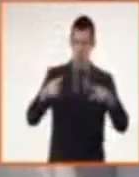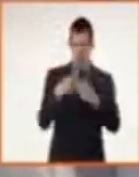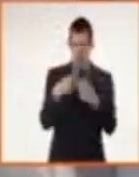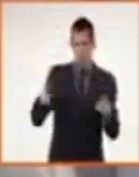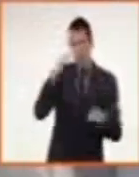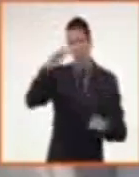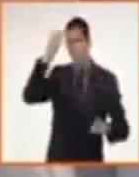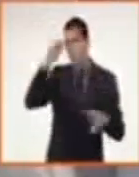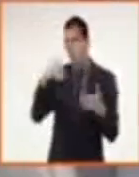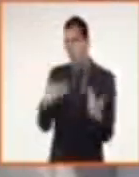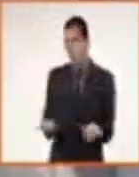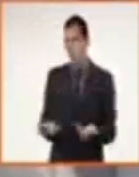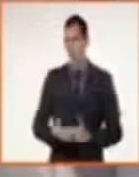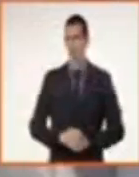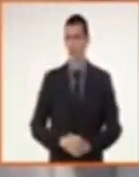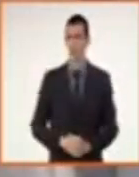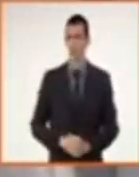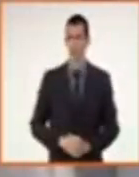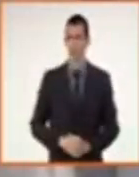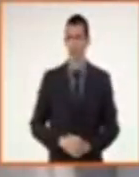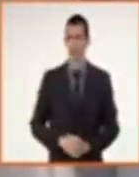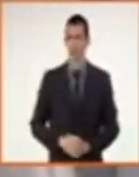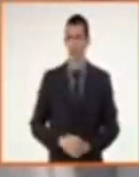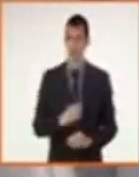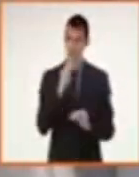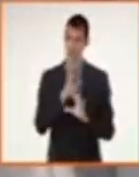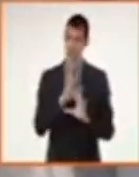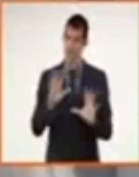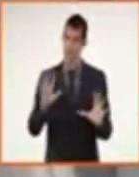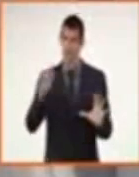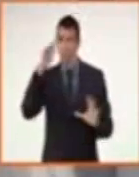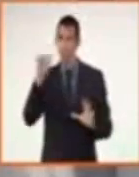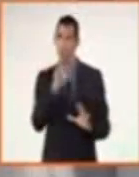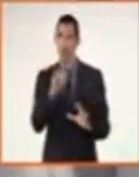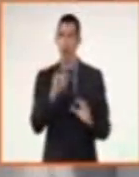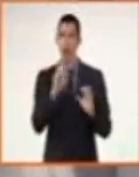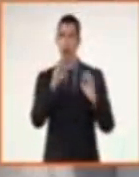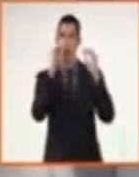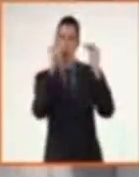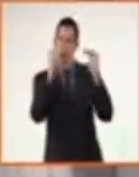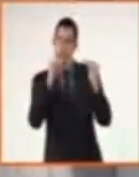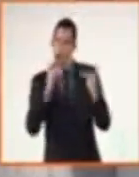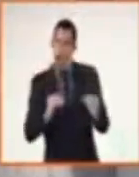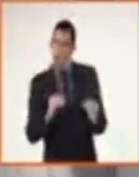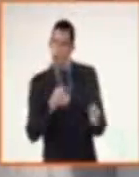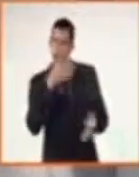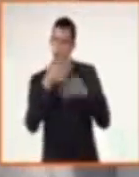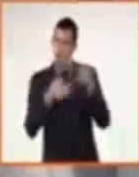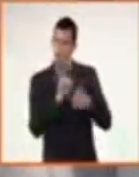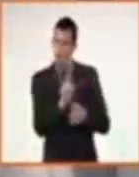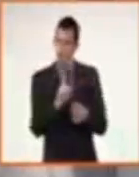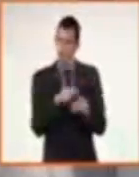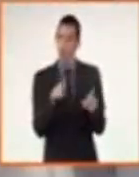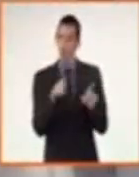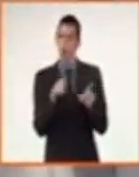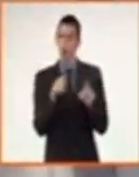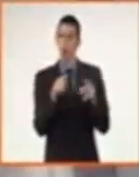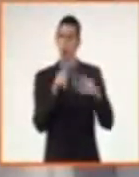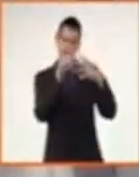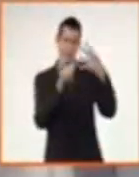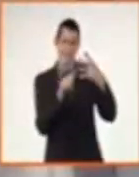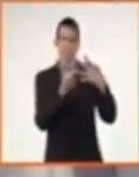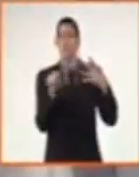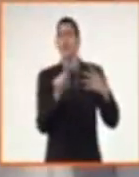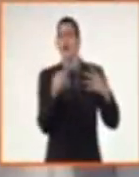no es el orden, es decir, pueden estar en el mismo orden, pero él decía, entre otras cosas, que esta es una asamblea que tiene que responder a todo eso